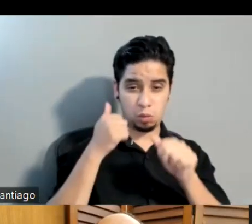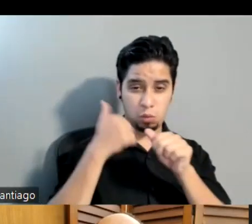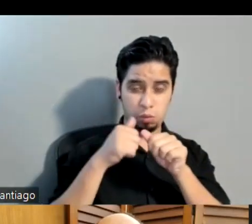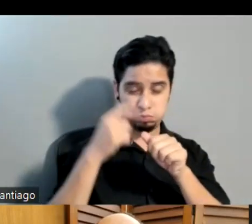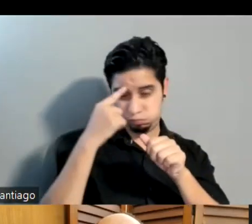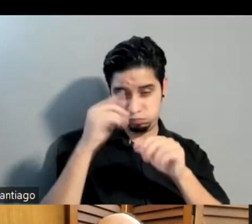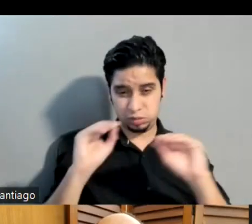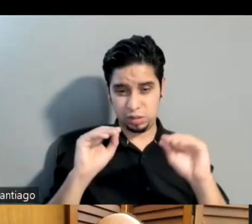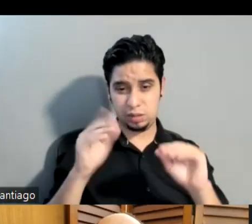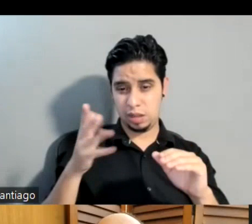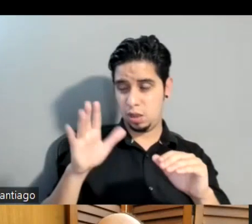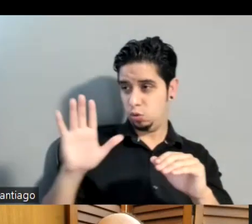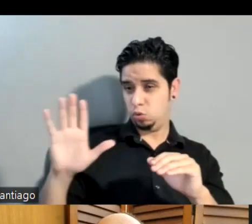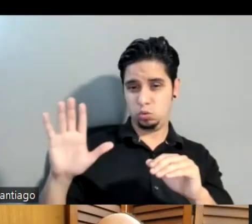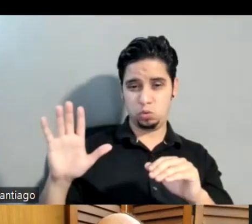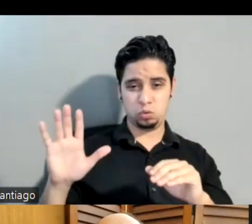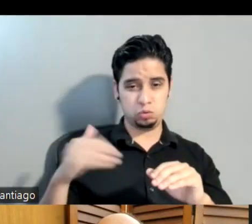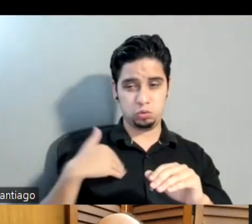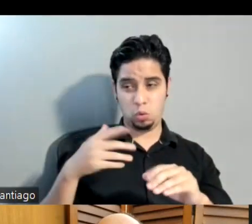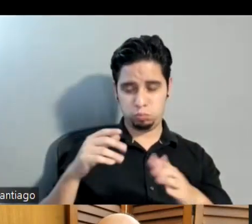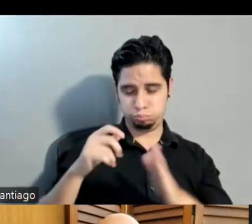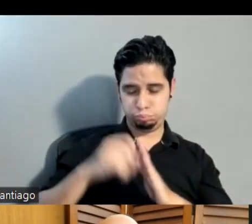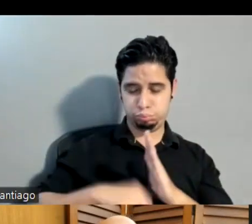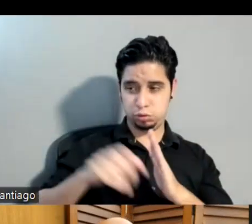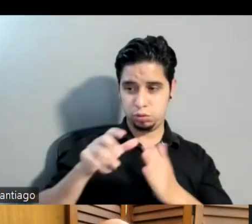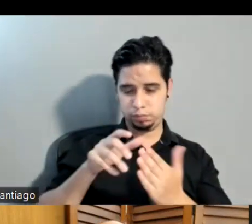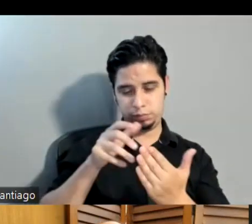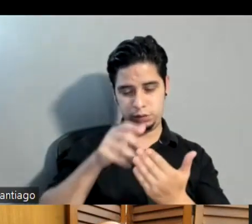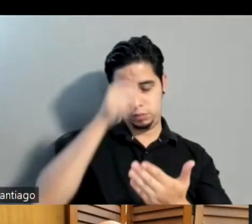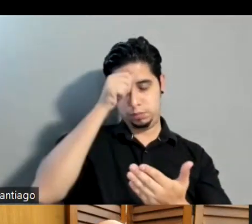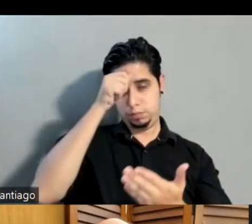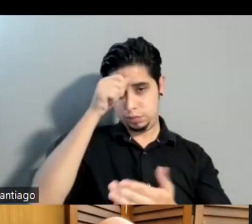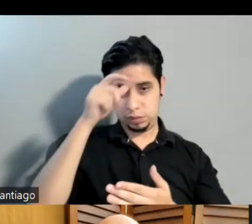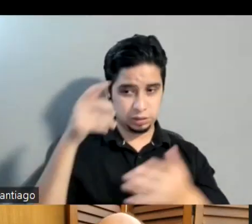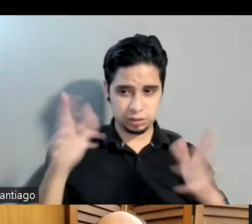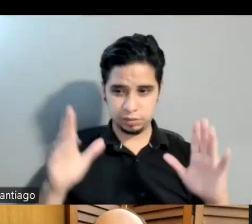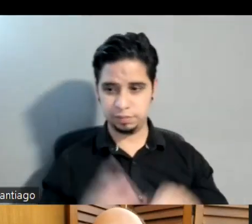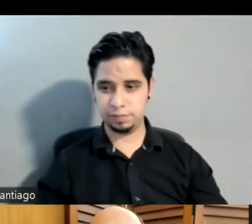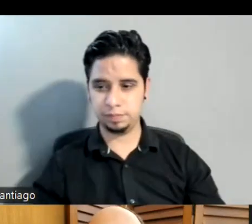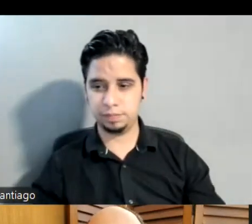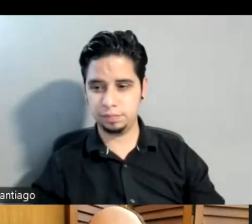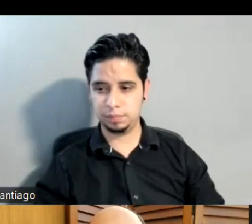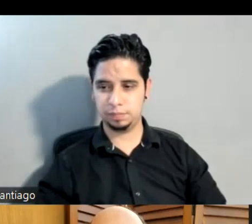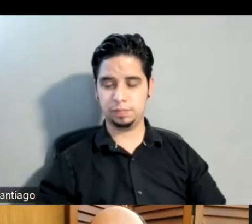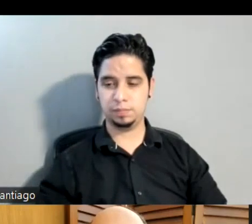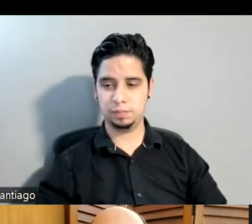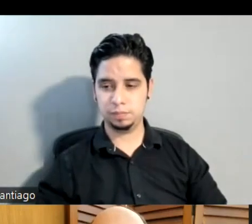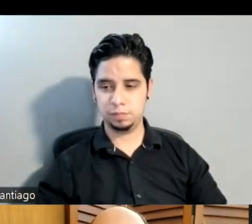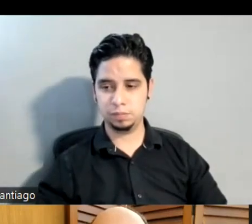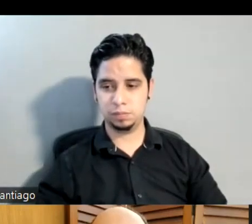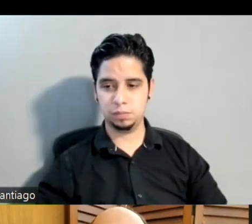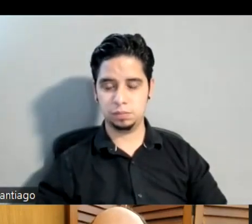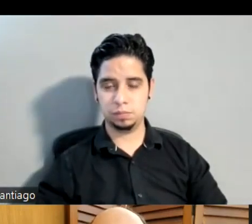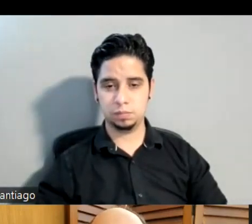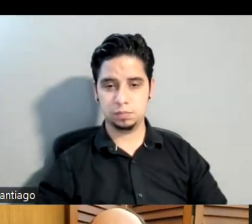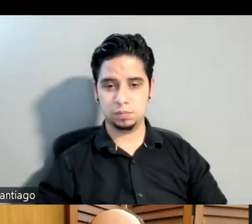Da el giro que tú quieras, que yo me lo memorizo y lo haré tremendamente. Sí. Y entonces ahí